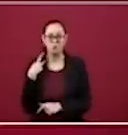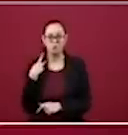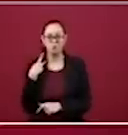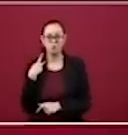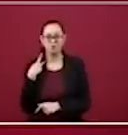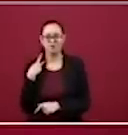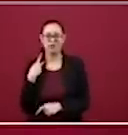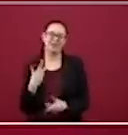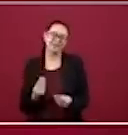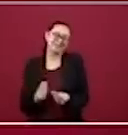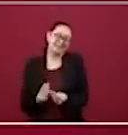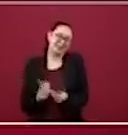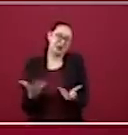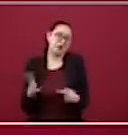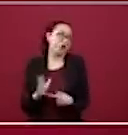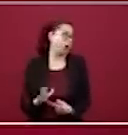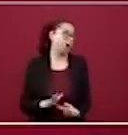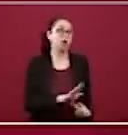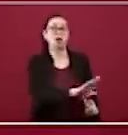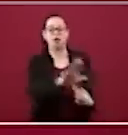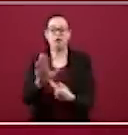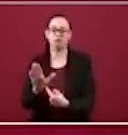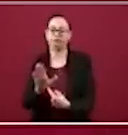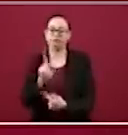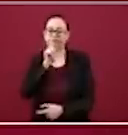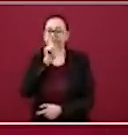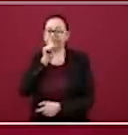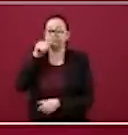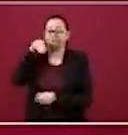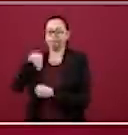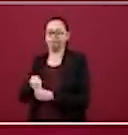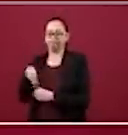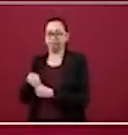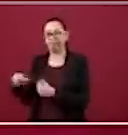no de manera abierta, pero eran